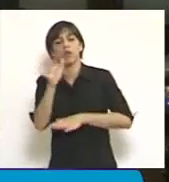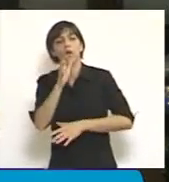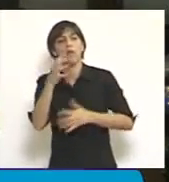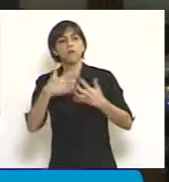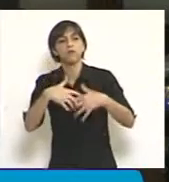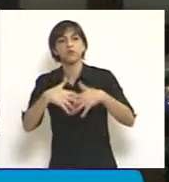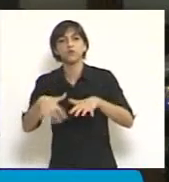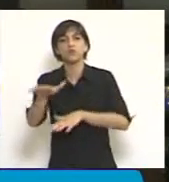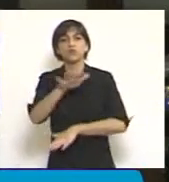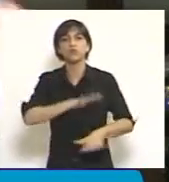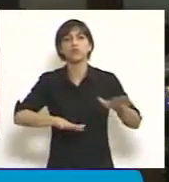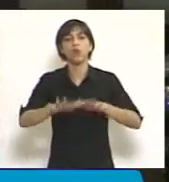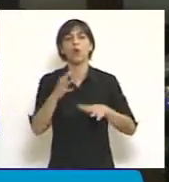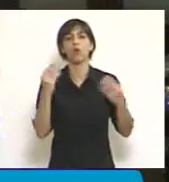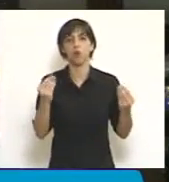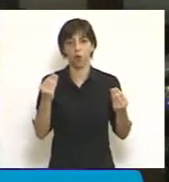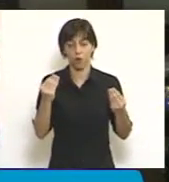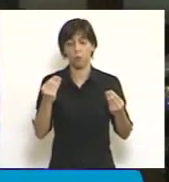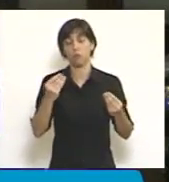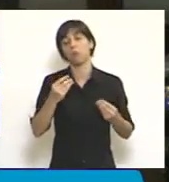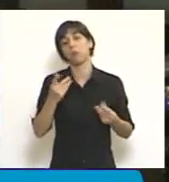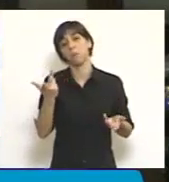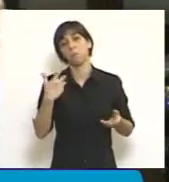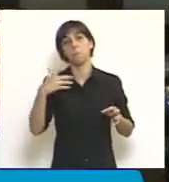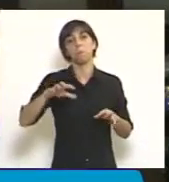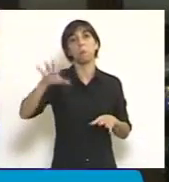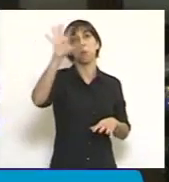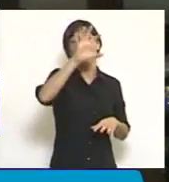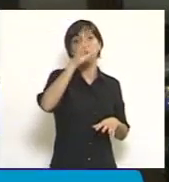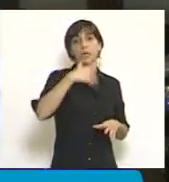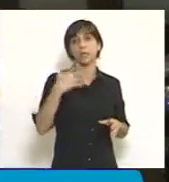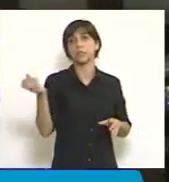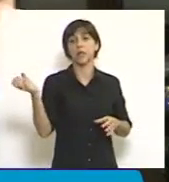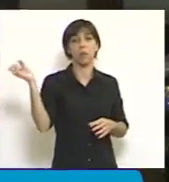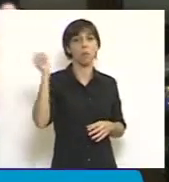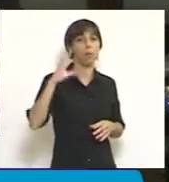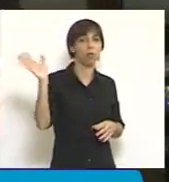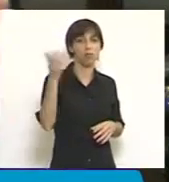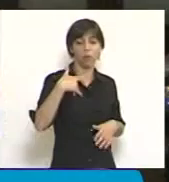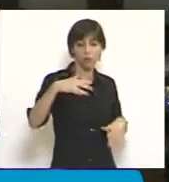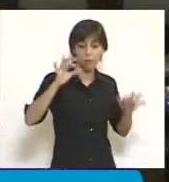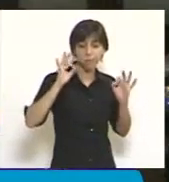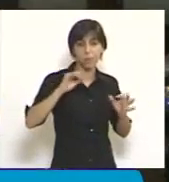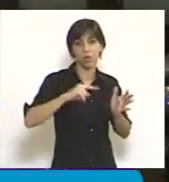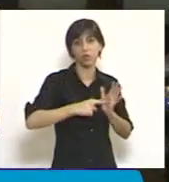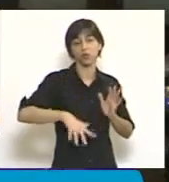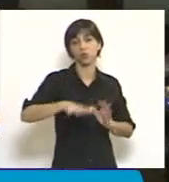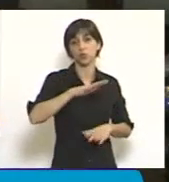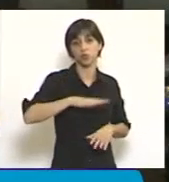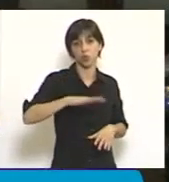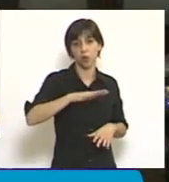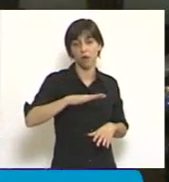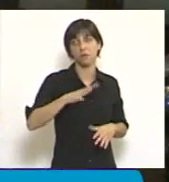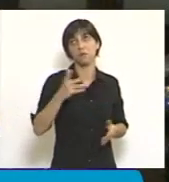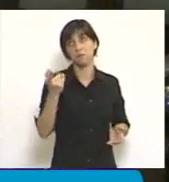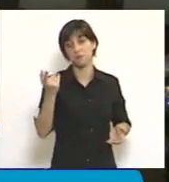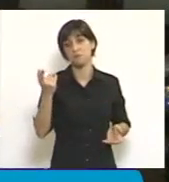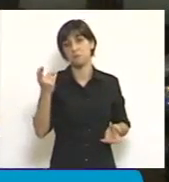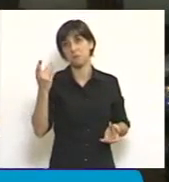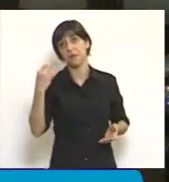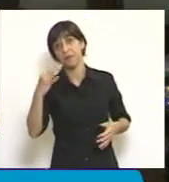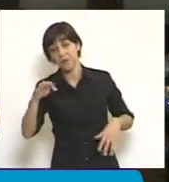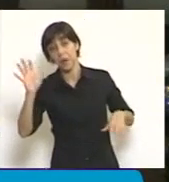carece absolutamente de razonabilidad que el Congreso de la Nación organice y establezca el